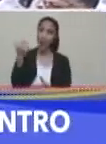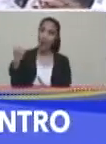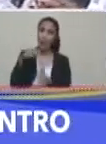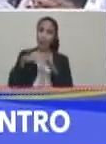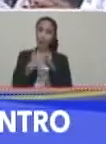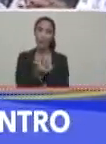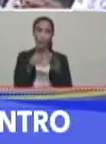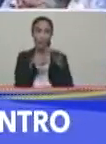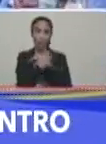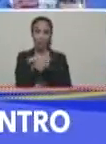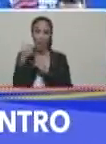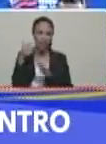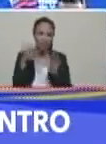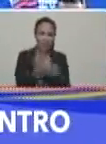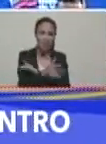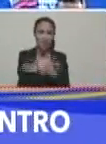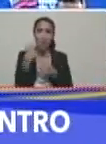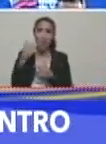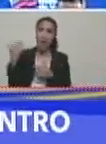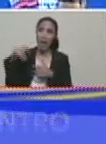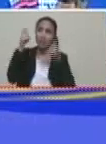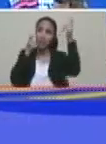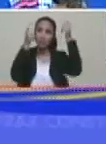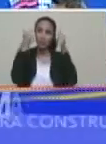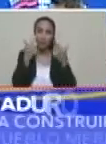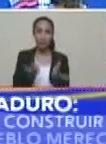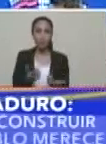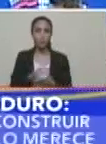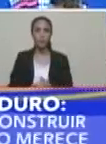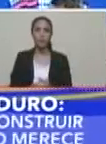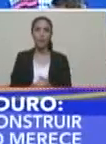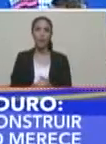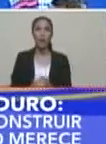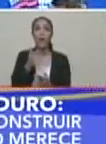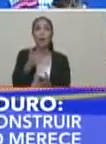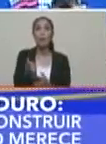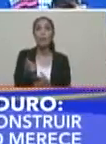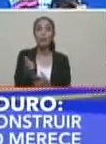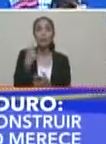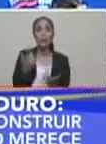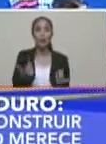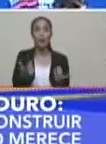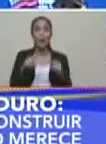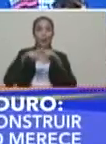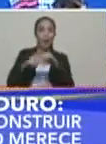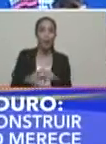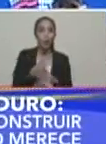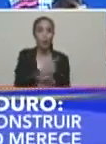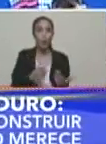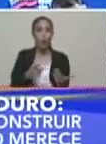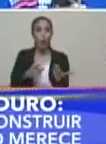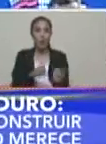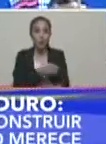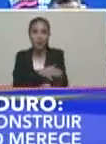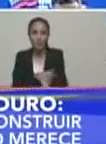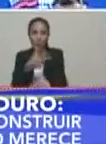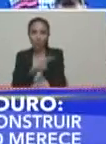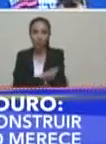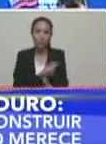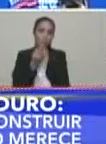Una referencia. En consultas. Falta exámenes todavía. En consultas.